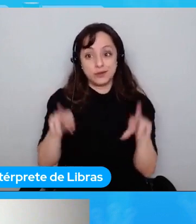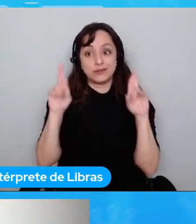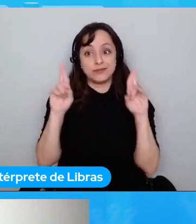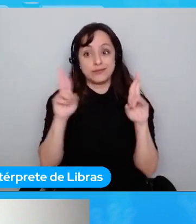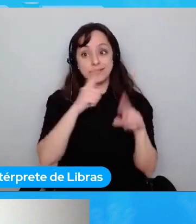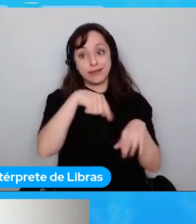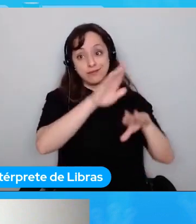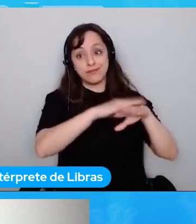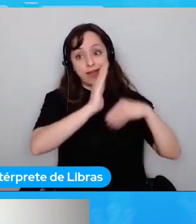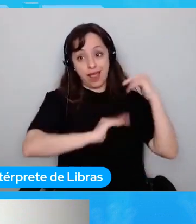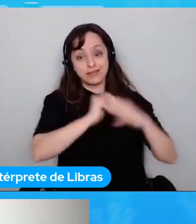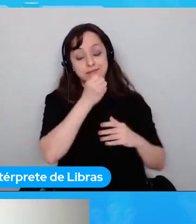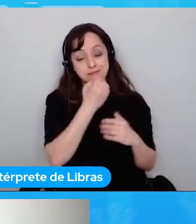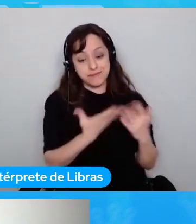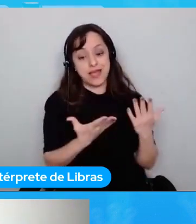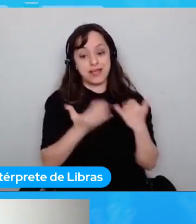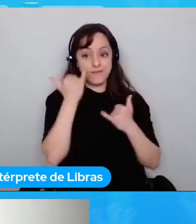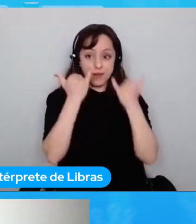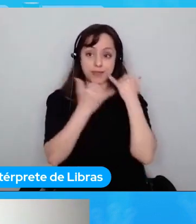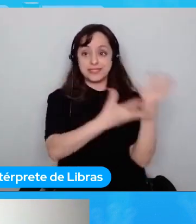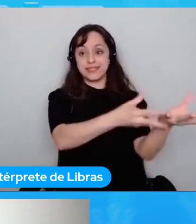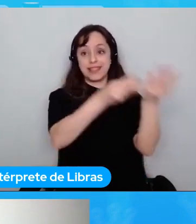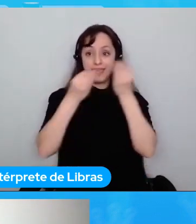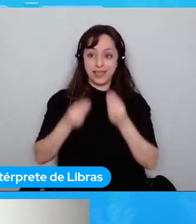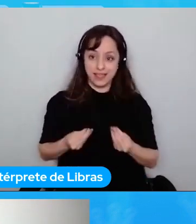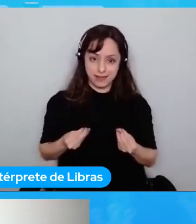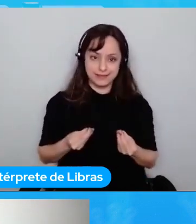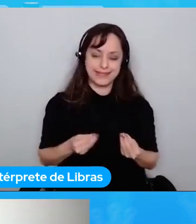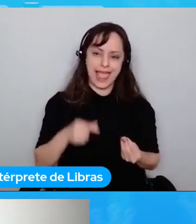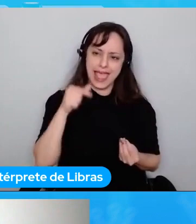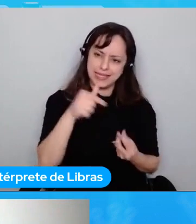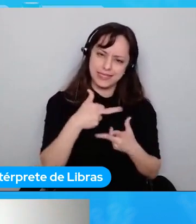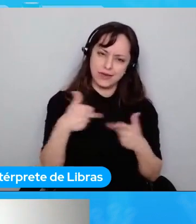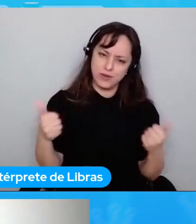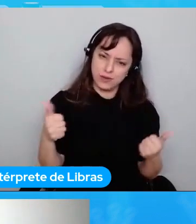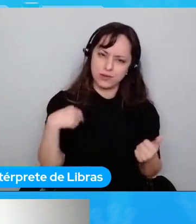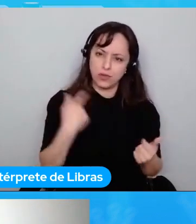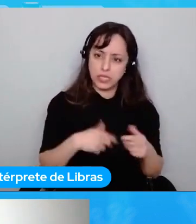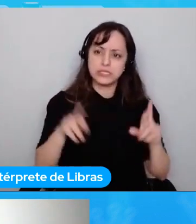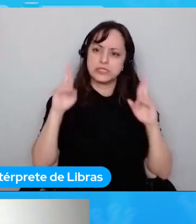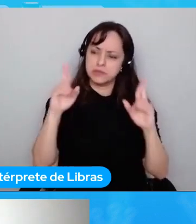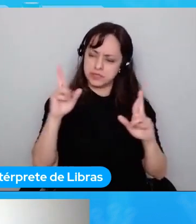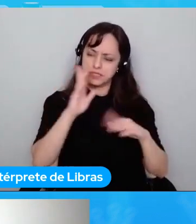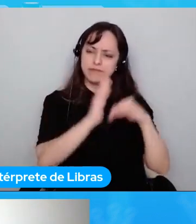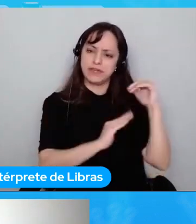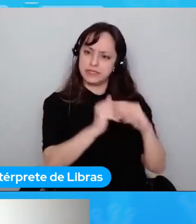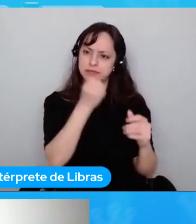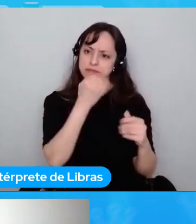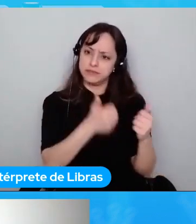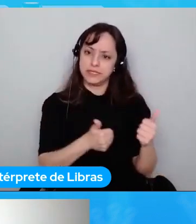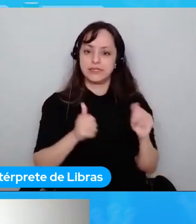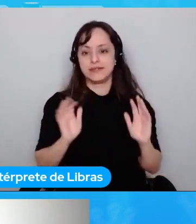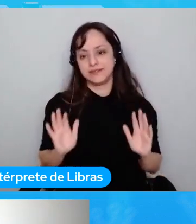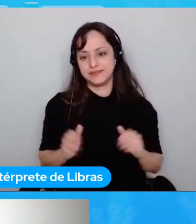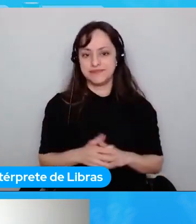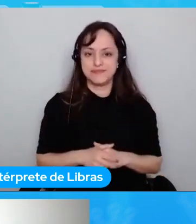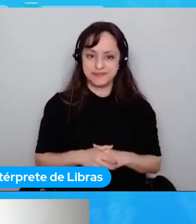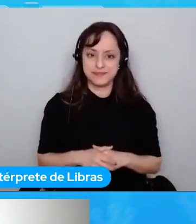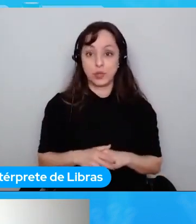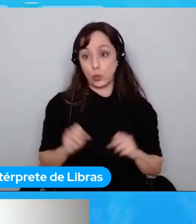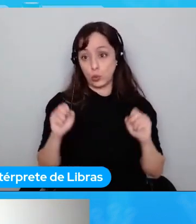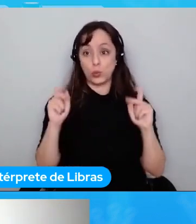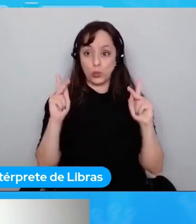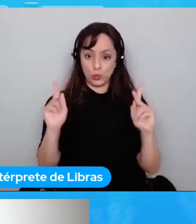esperamos es que lo hagan bien, pero ya, pues, eso es una pregunta que no te sabría contestar, pero esperamos que lo hagan bien. Se está haciendo okay. Todo para que se haga